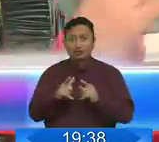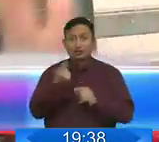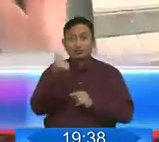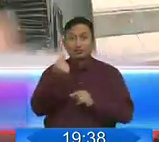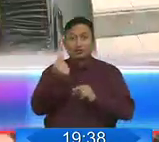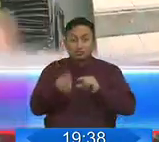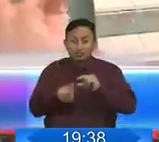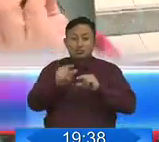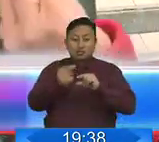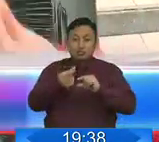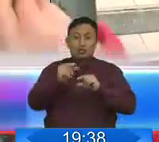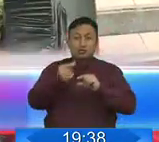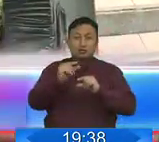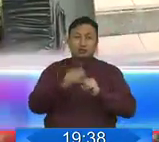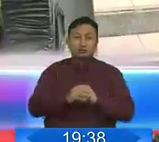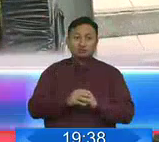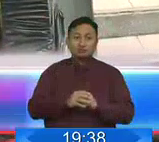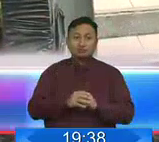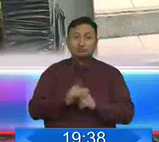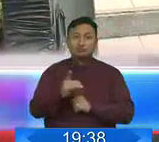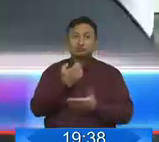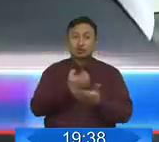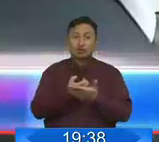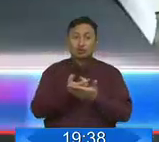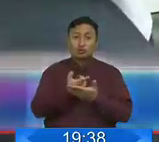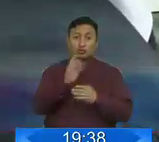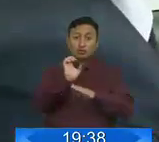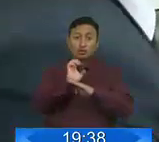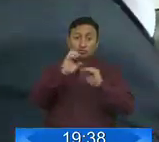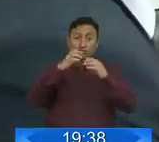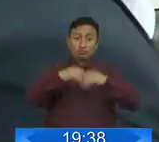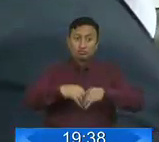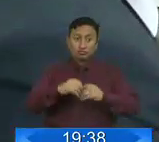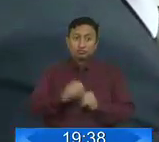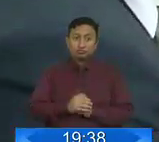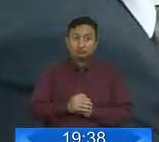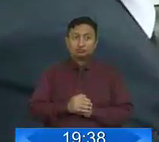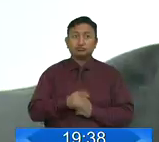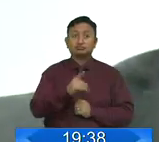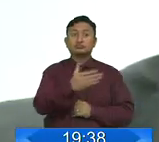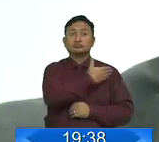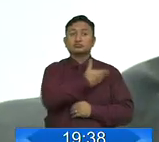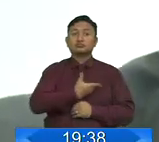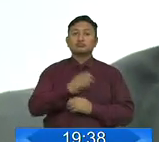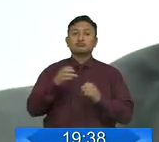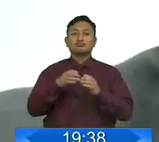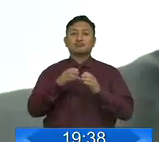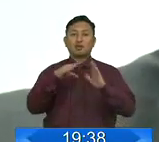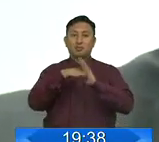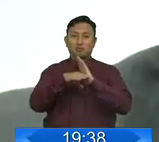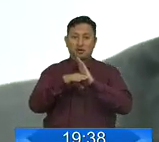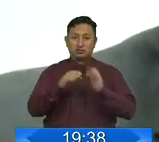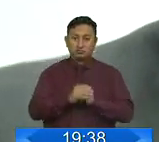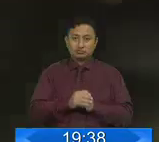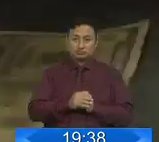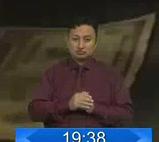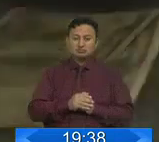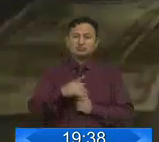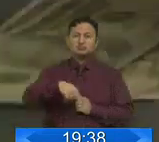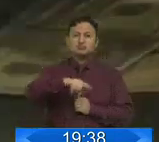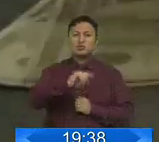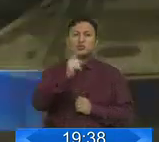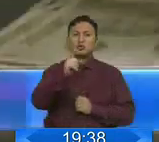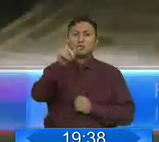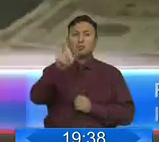país también se colapse económicamente. En cuestión la resolución, según el presidente de la Asociación de Bancos Privados, afectaría únicamente